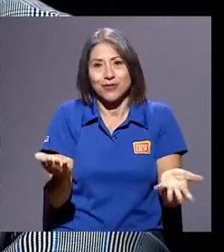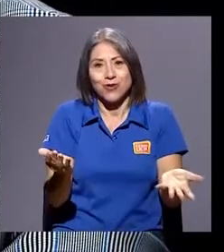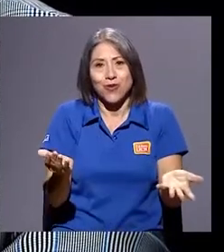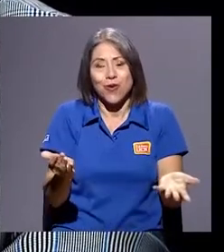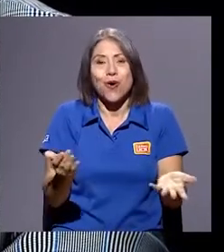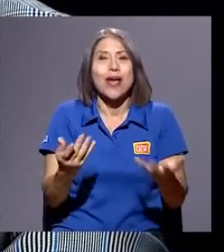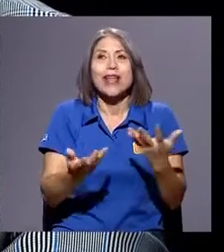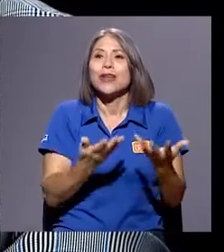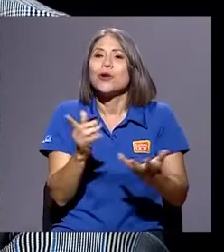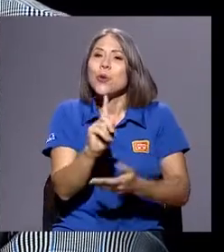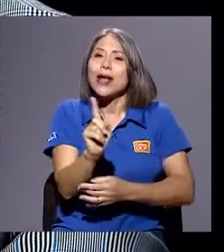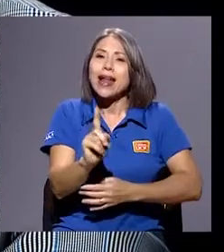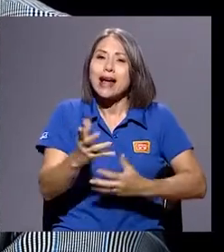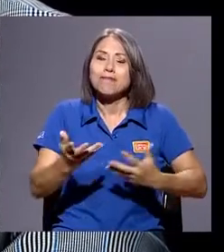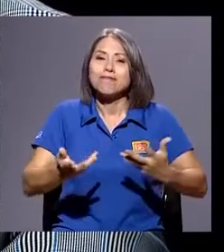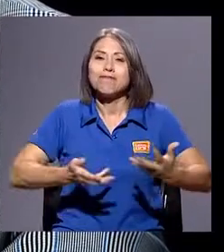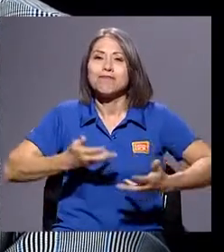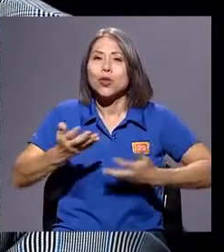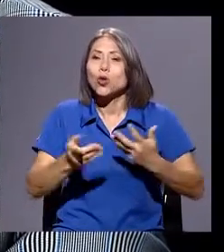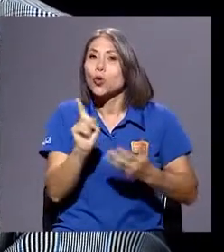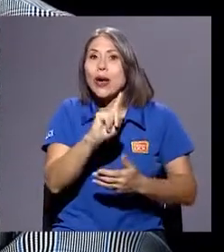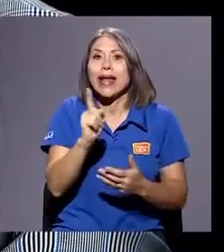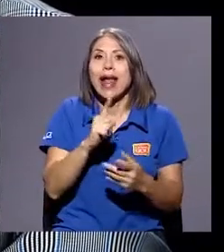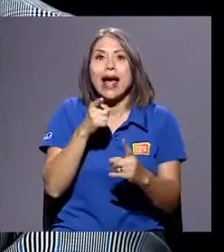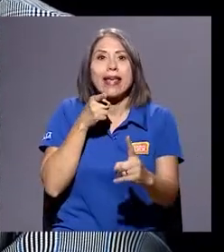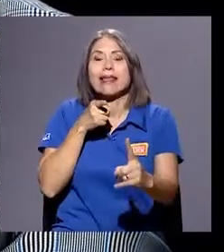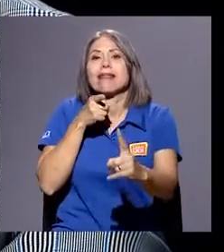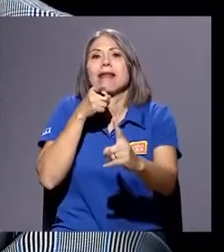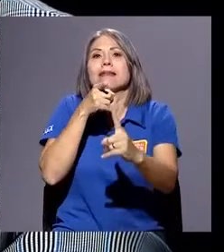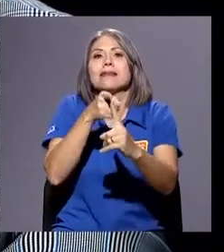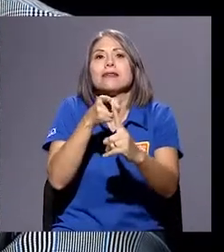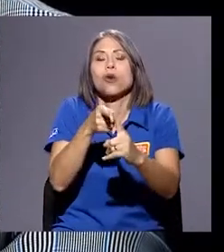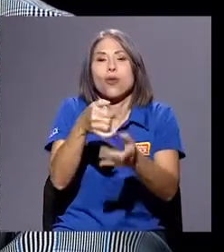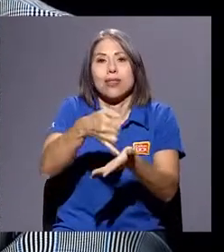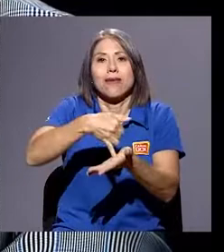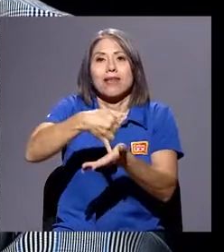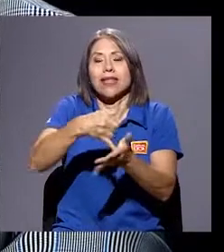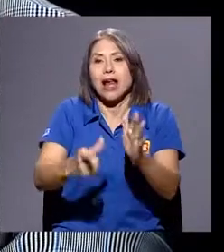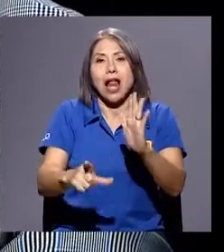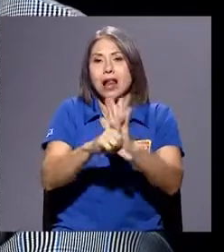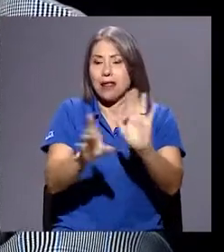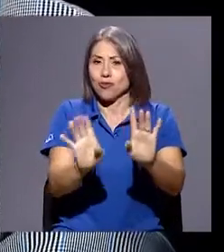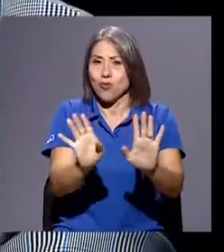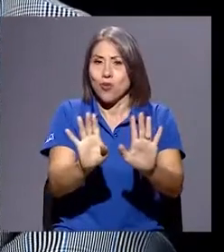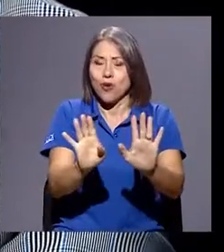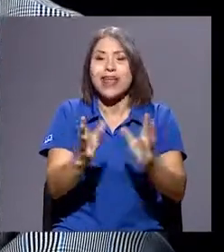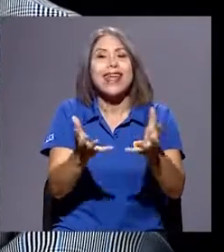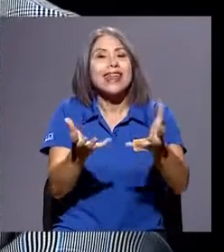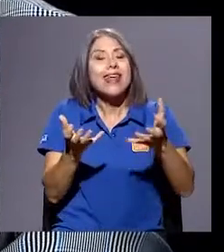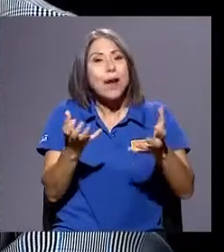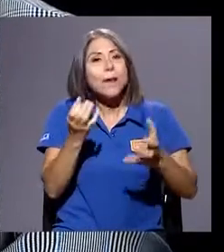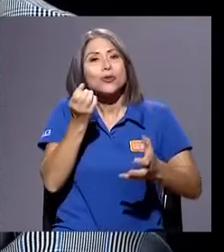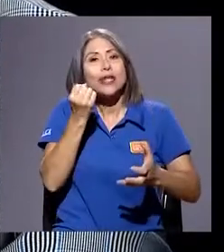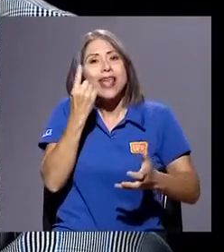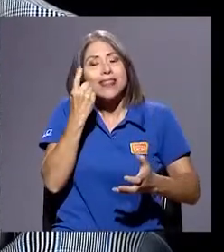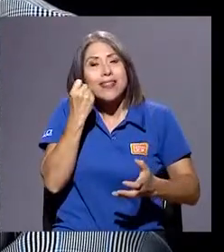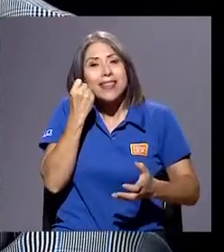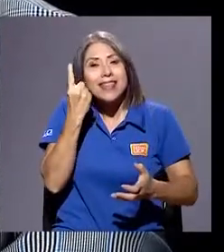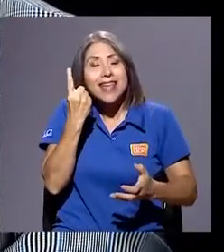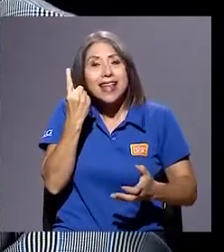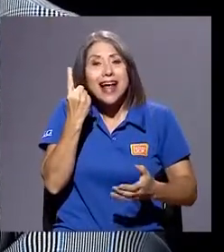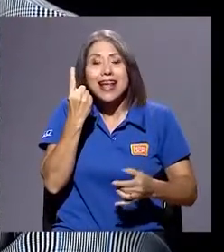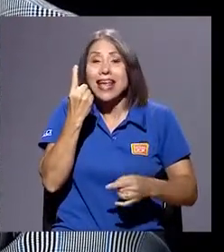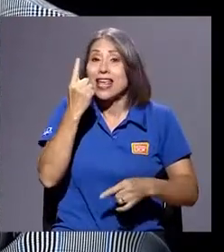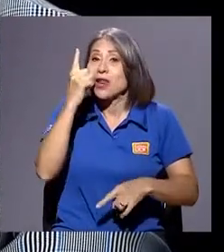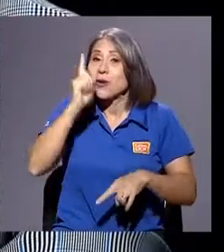defender, sino que no era la intención de debilitar la ley, era que entendieran que ciertamente no